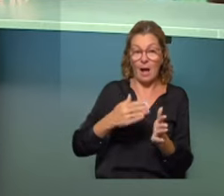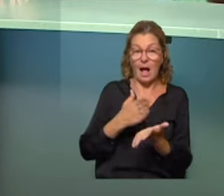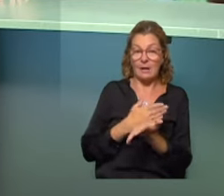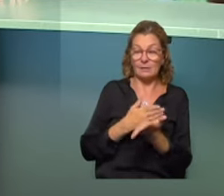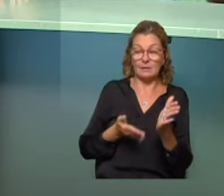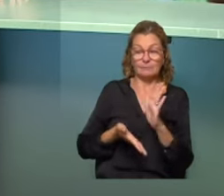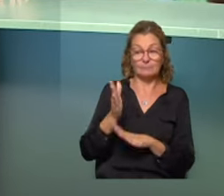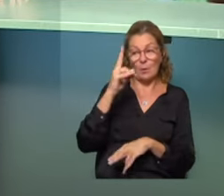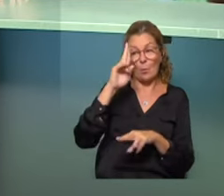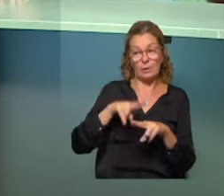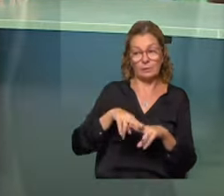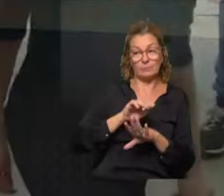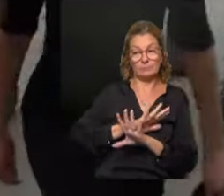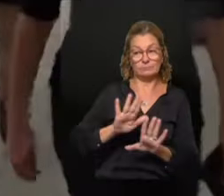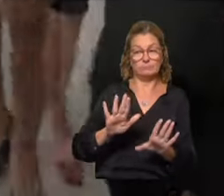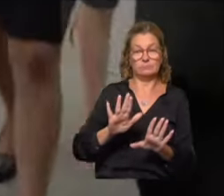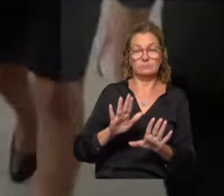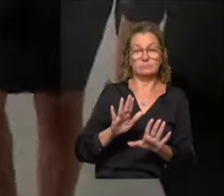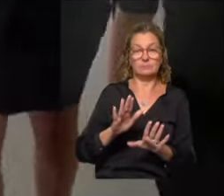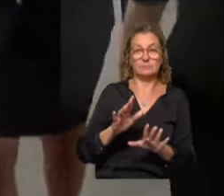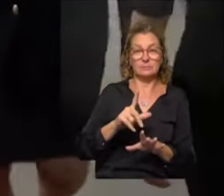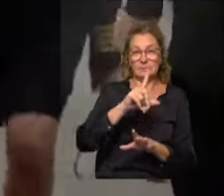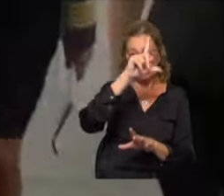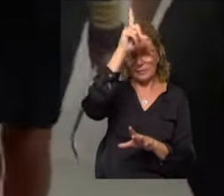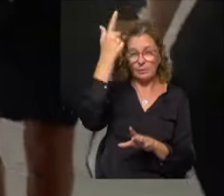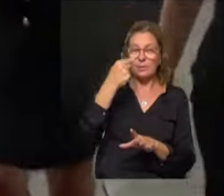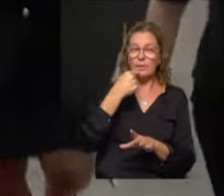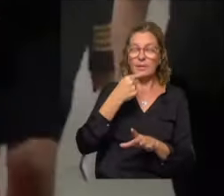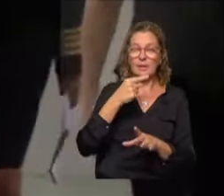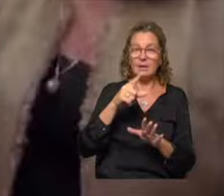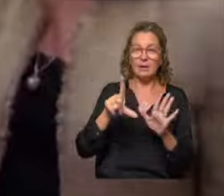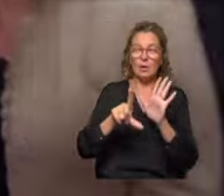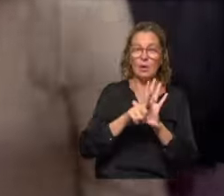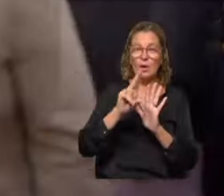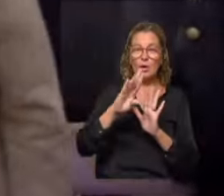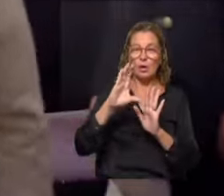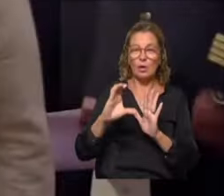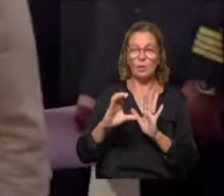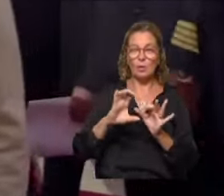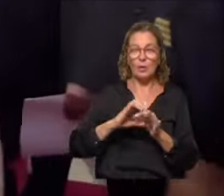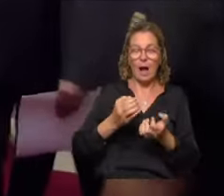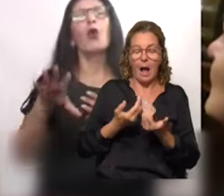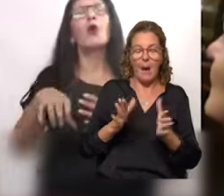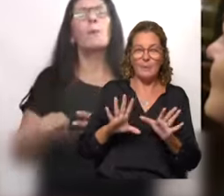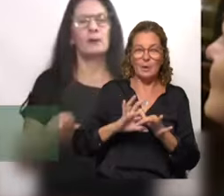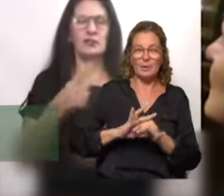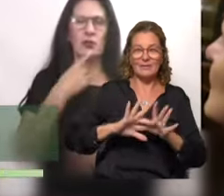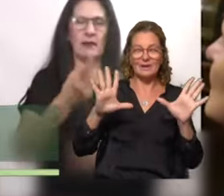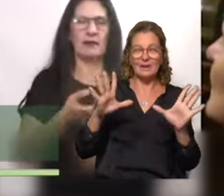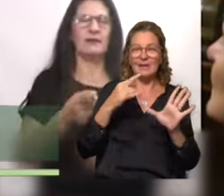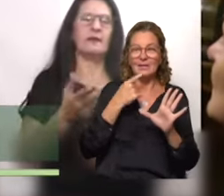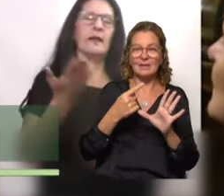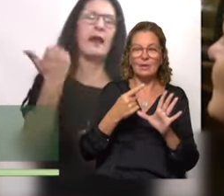partida de defunción. Lacalle Pou aseguró que la ley de urgente consideración amplió libertades y se refirió especialmente